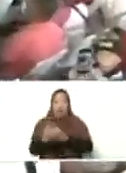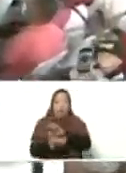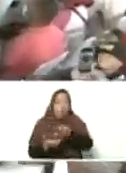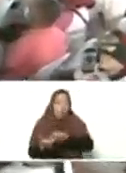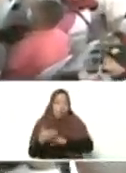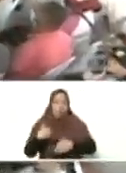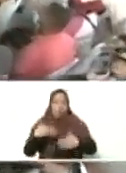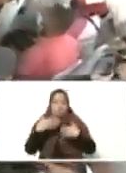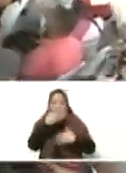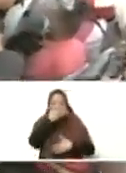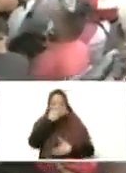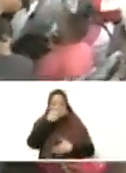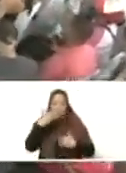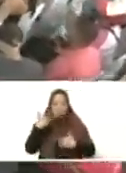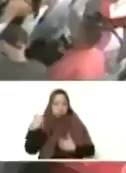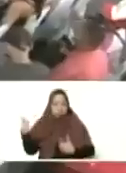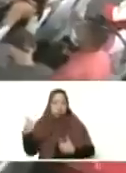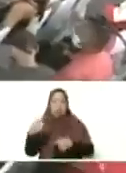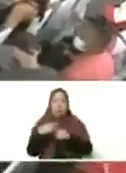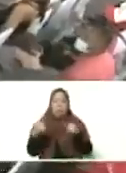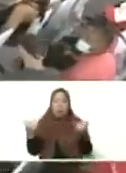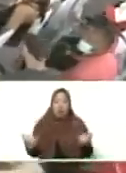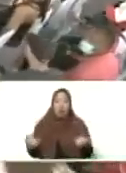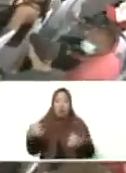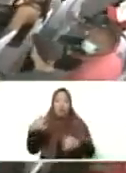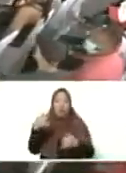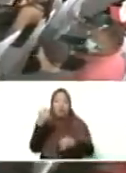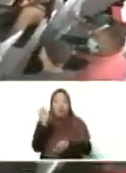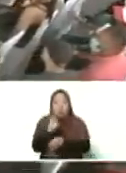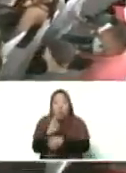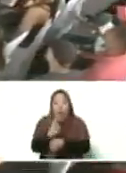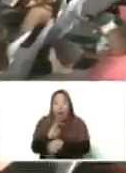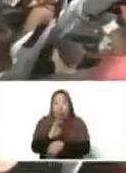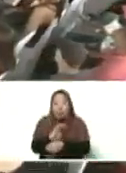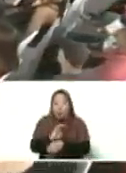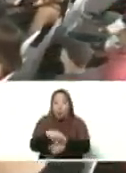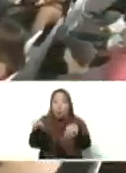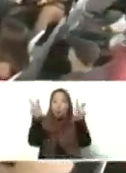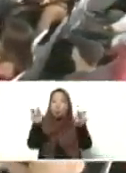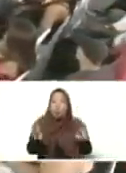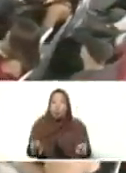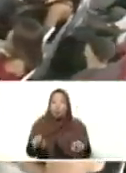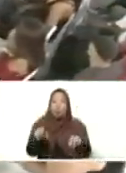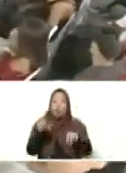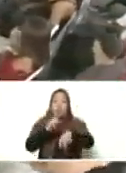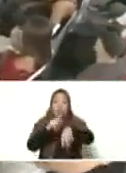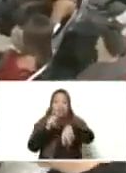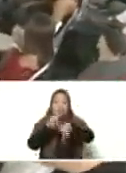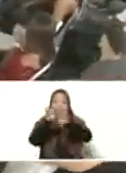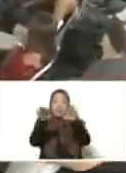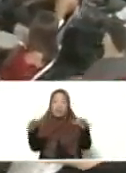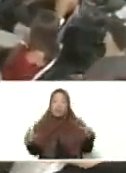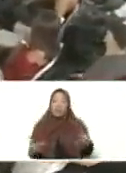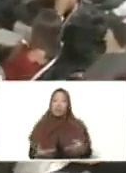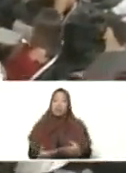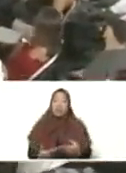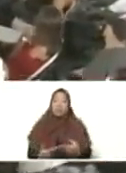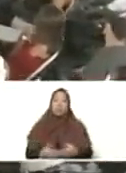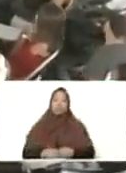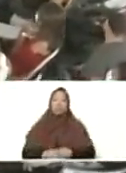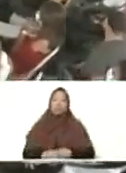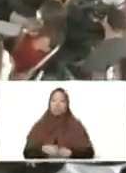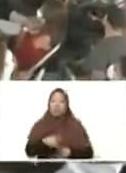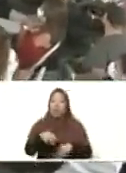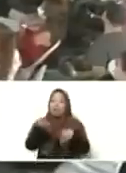hay que cuidarse pero vamos entrando en una nueva etapa que yo lo he caracterizado como